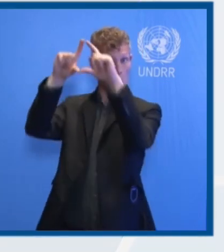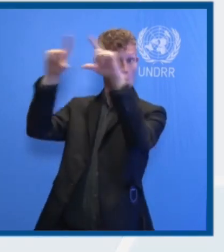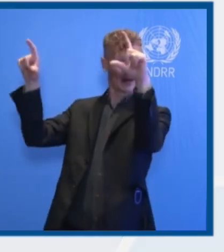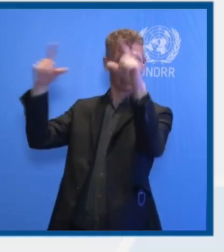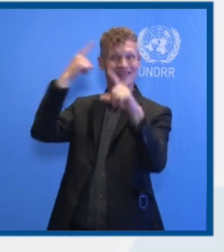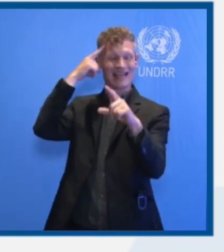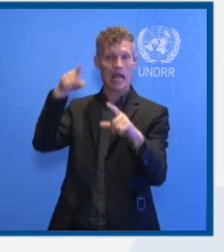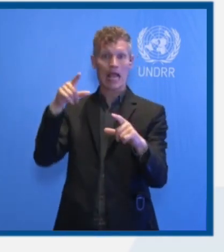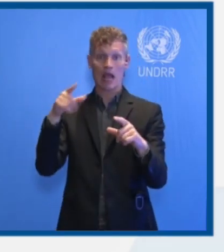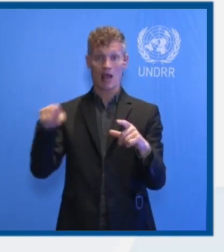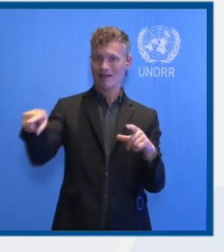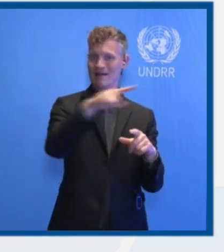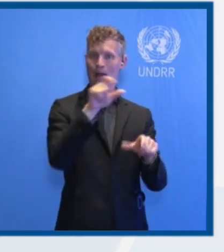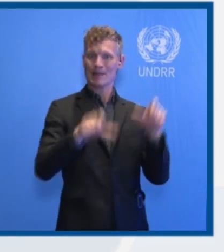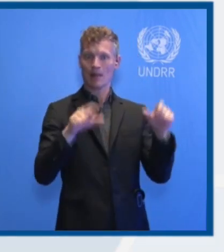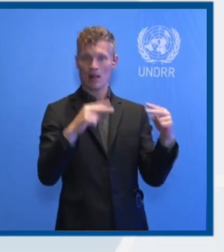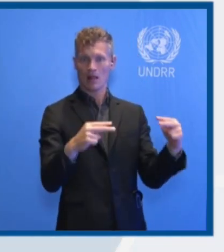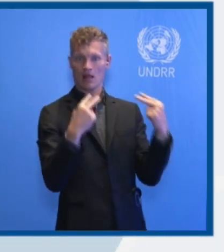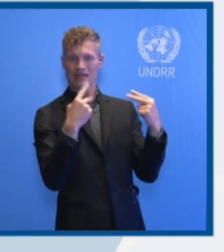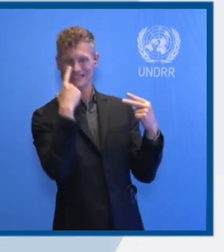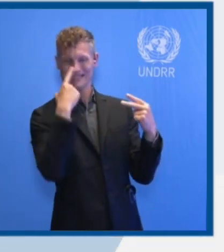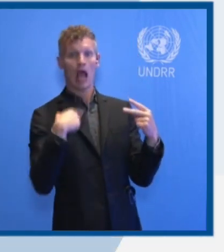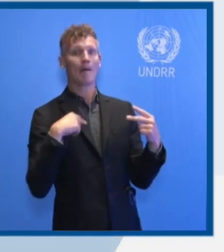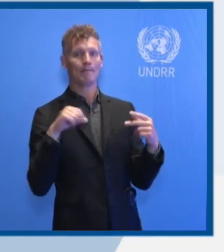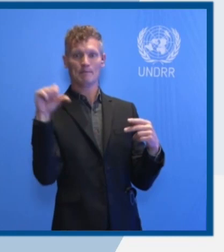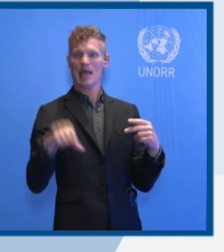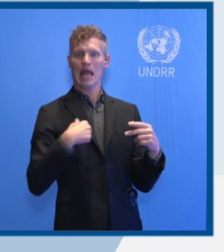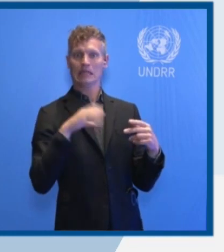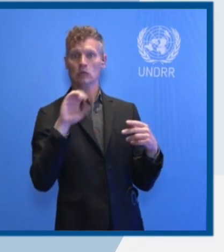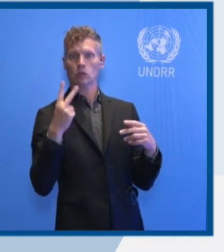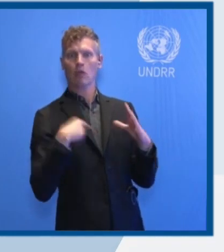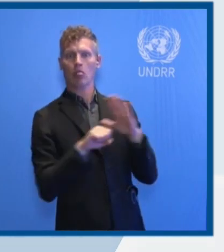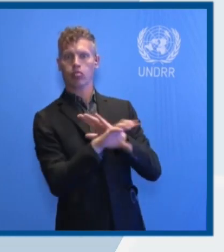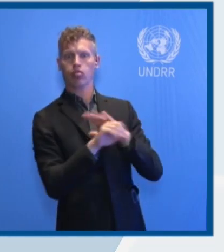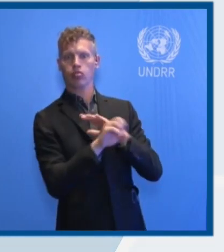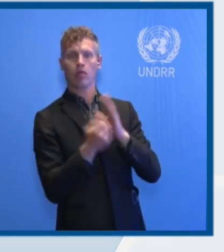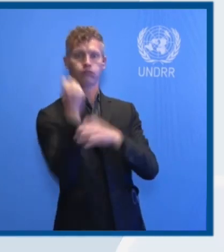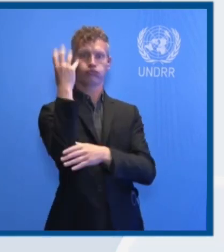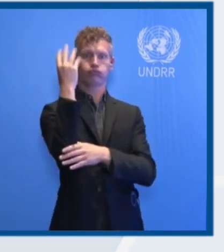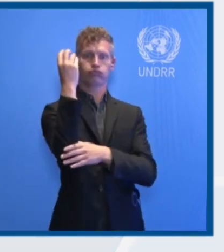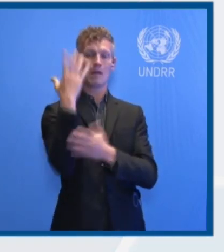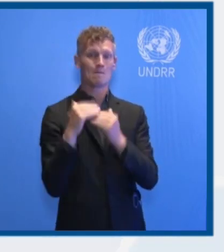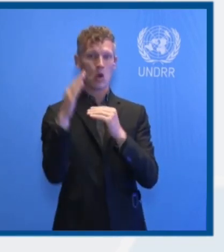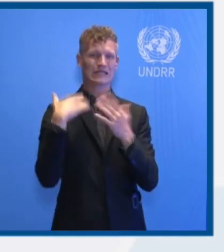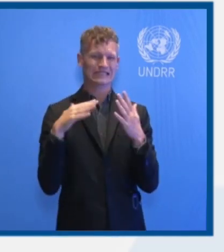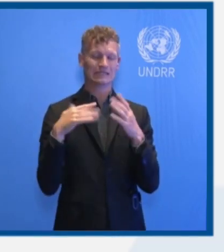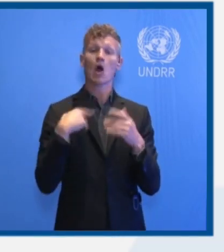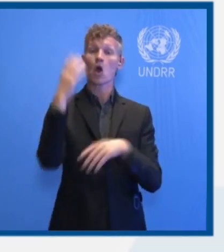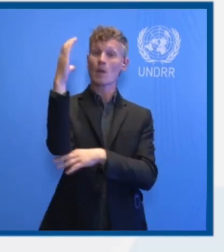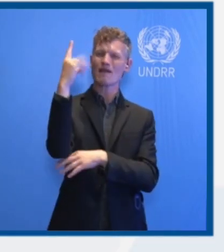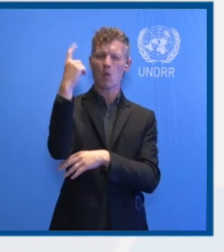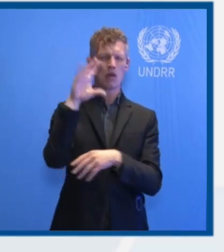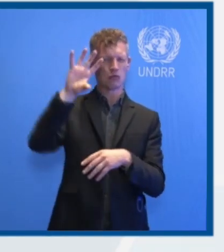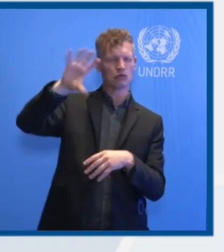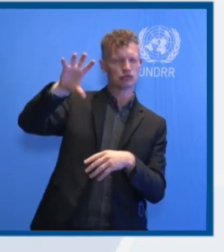impacto en NBS. En Colombia tenemos una región llamada La Mojana, es uno de los humedales más grandes del mundo y los servicios